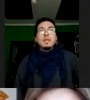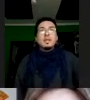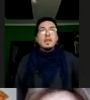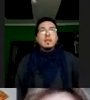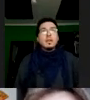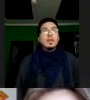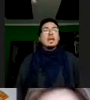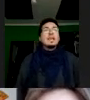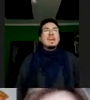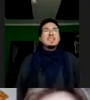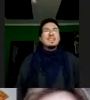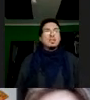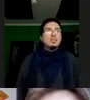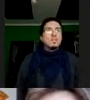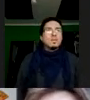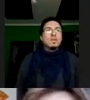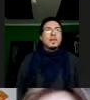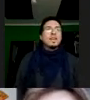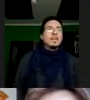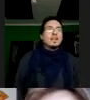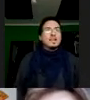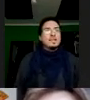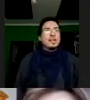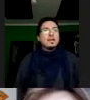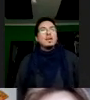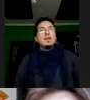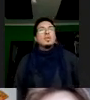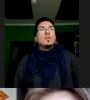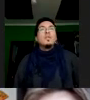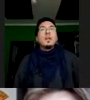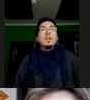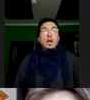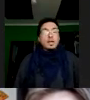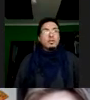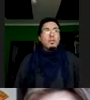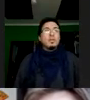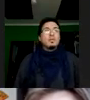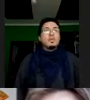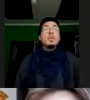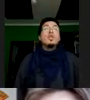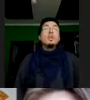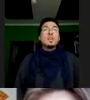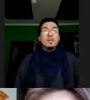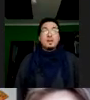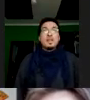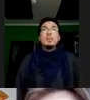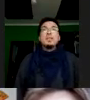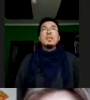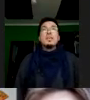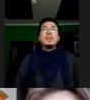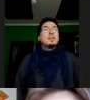mejor manera que aprender que haciendo, de manera kinestésica. Y ustedes van a dibujar estos planos. Y ahí yo voy a saber